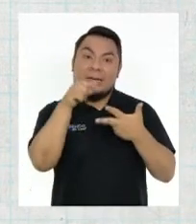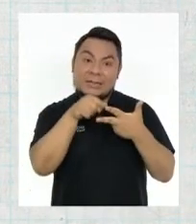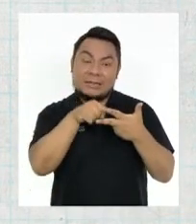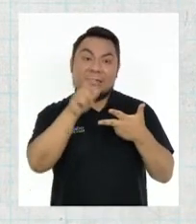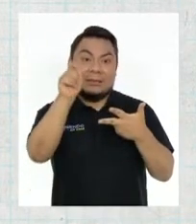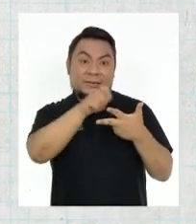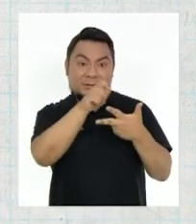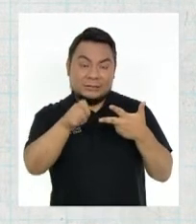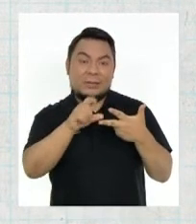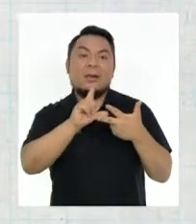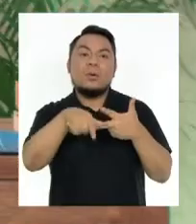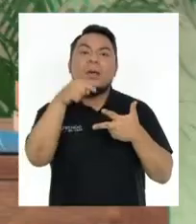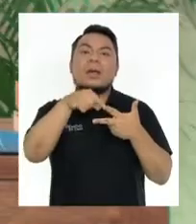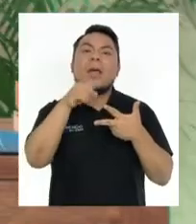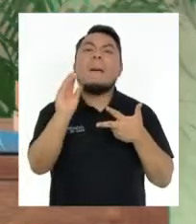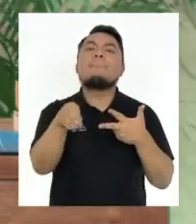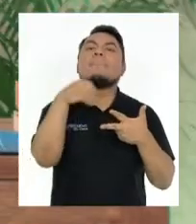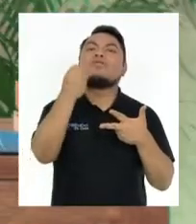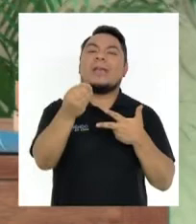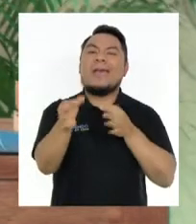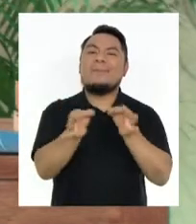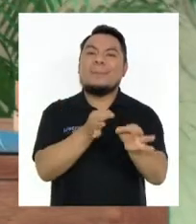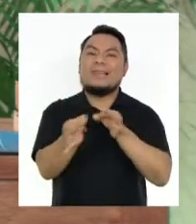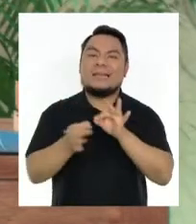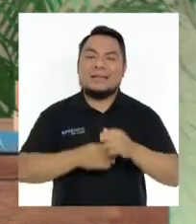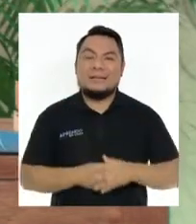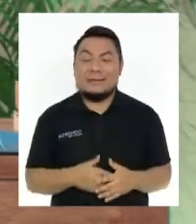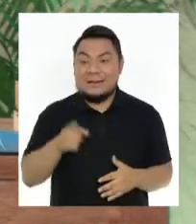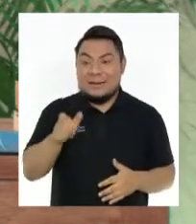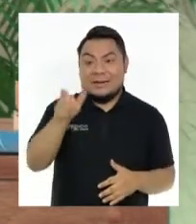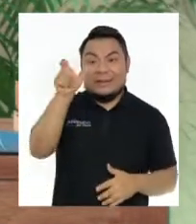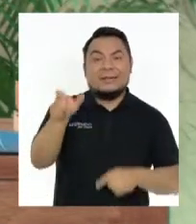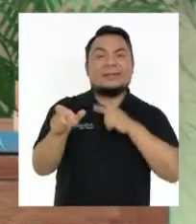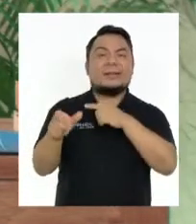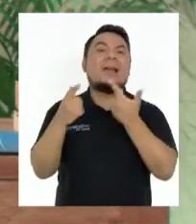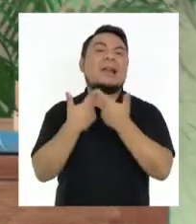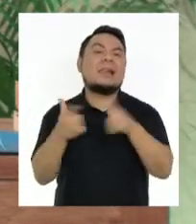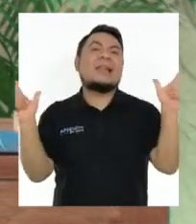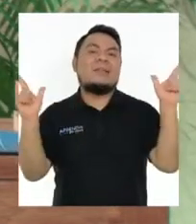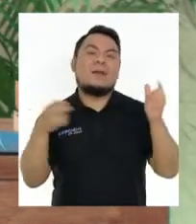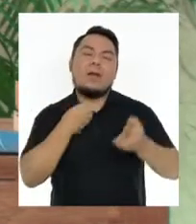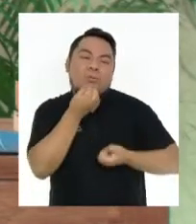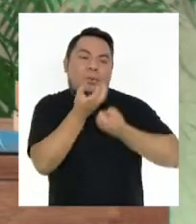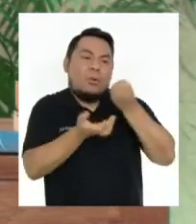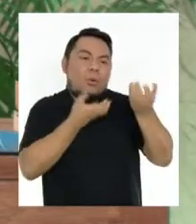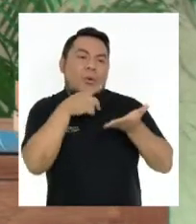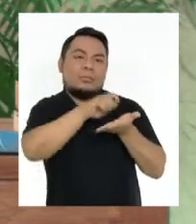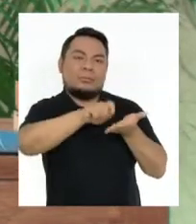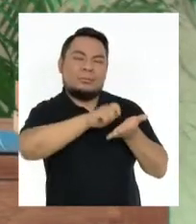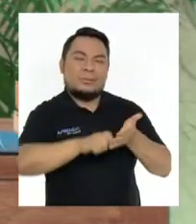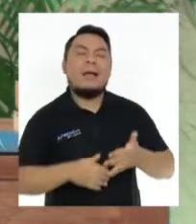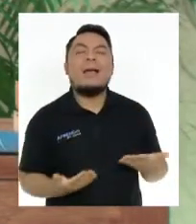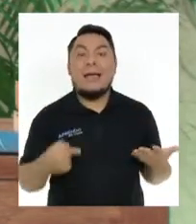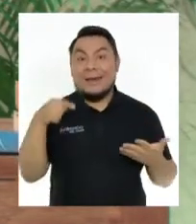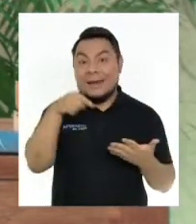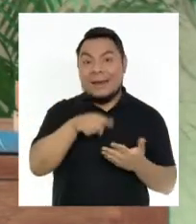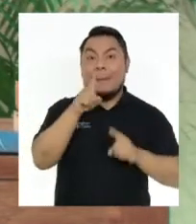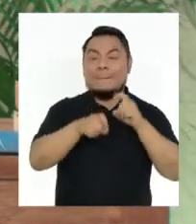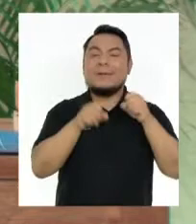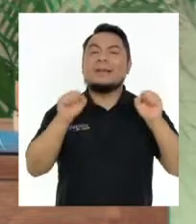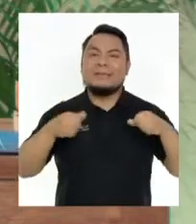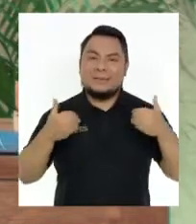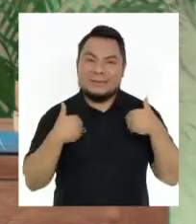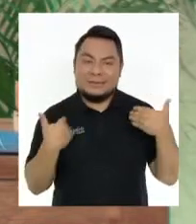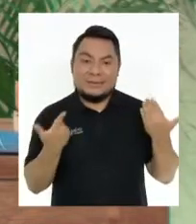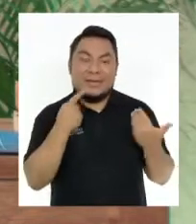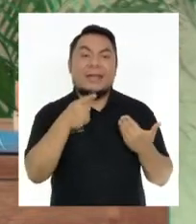respondiendo libremente al por qué. Y en esta parte el encuestado tiene libertad para explayarse. Entonces, la pregunta tiene una parte que